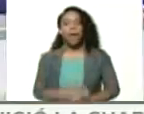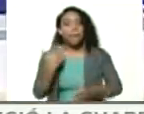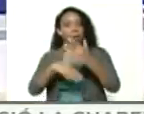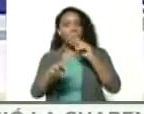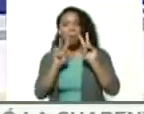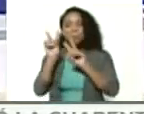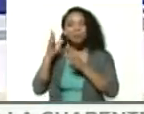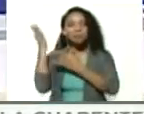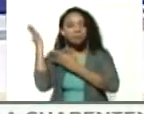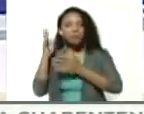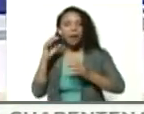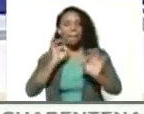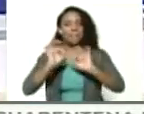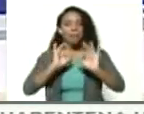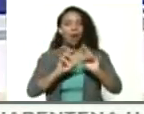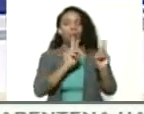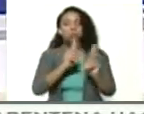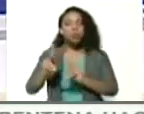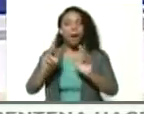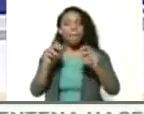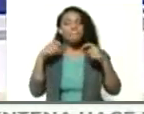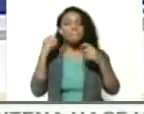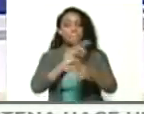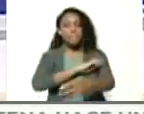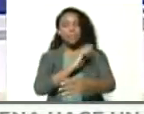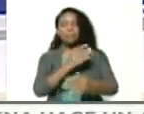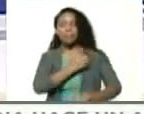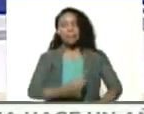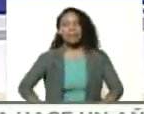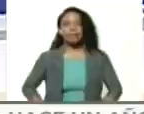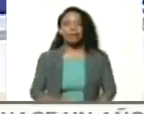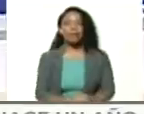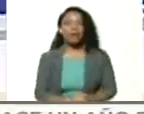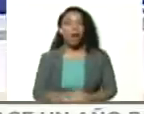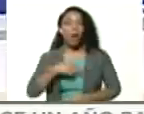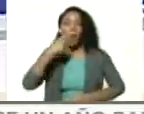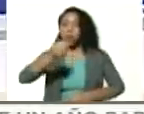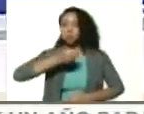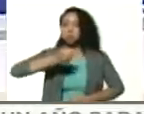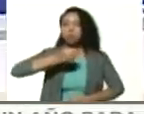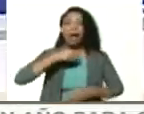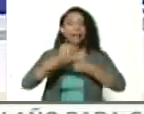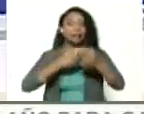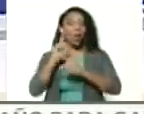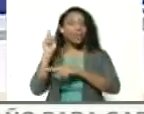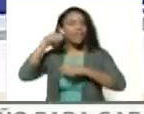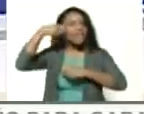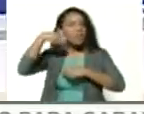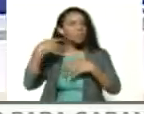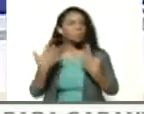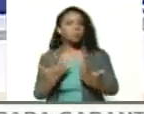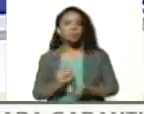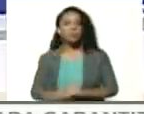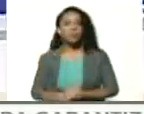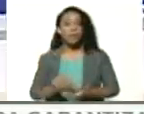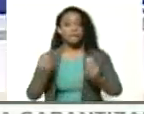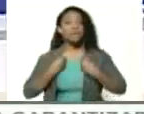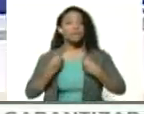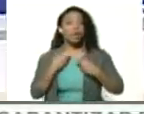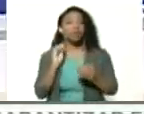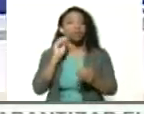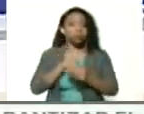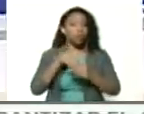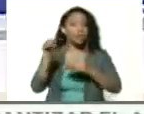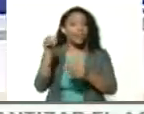un video que preparó Prensa Presidencial. Los periodistas que hicieron este video vivieron desde